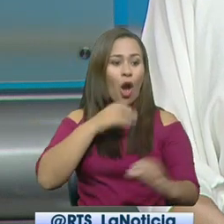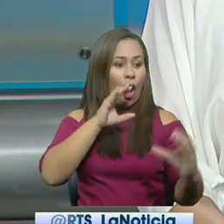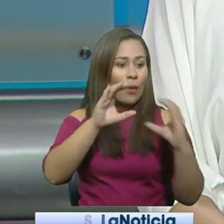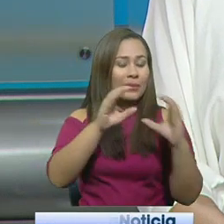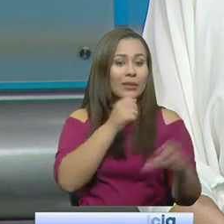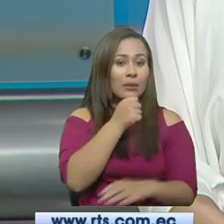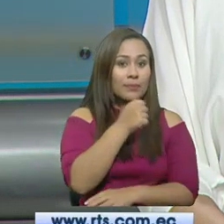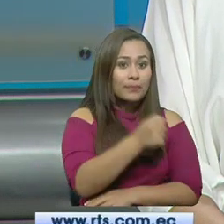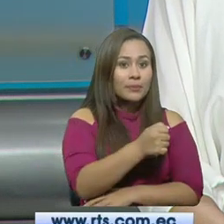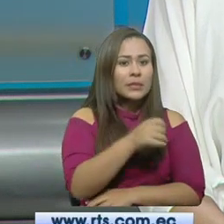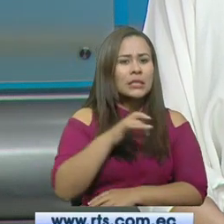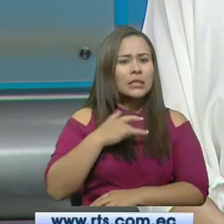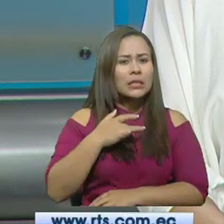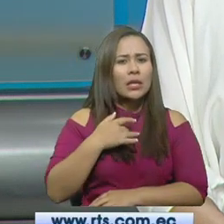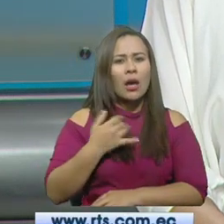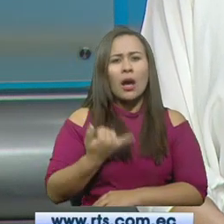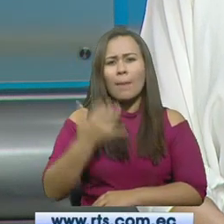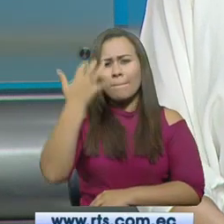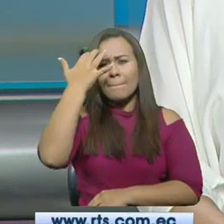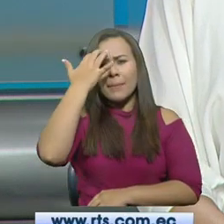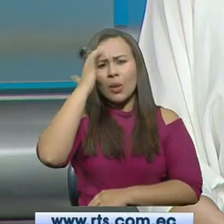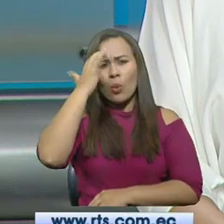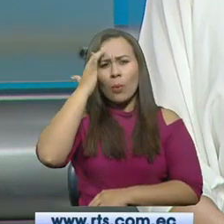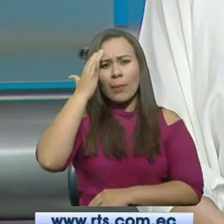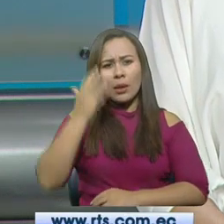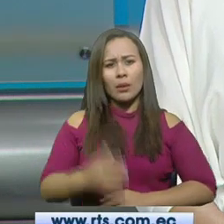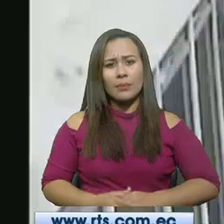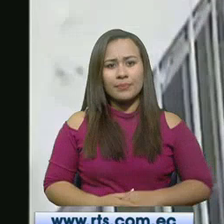y aseguraron sentirse muy preocupados.